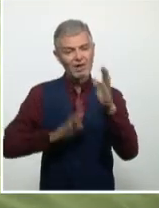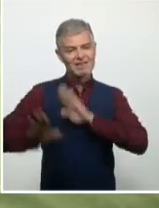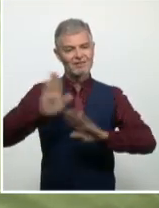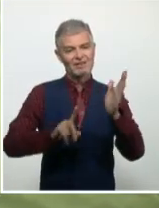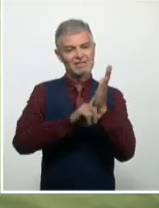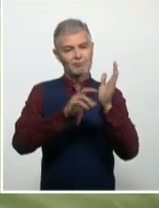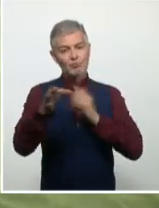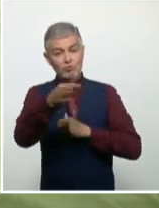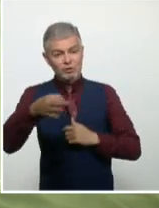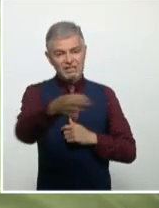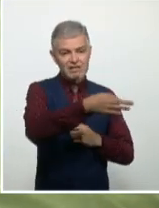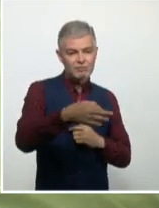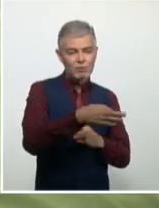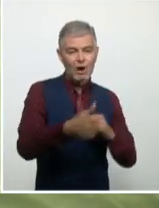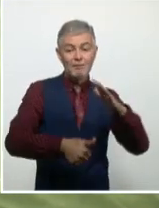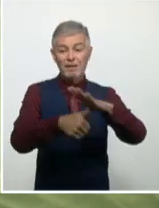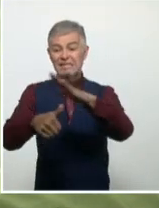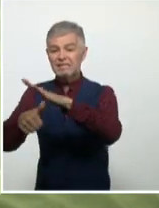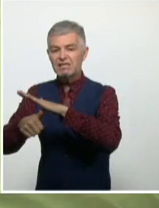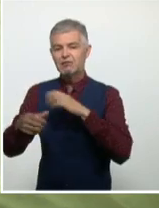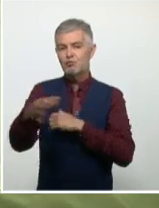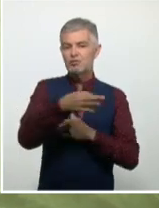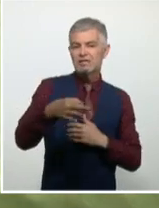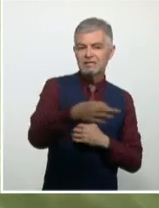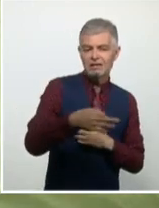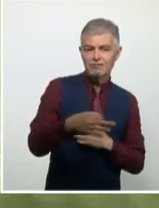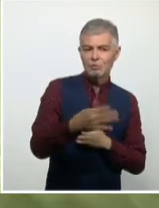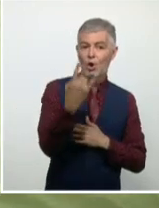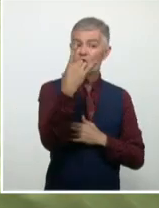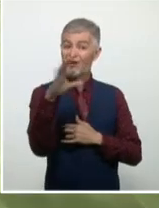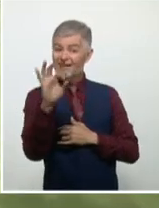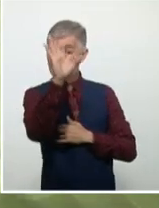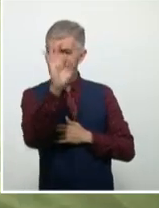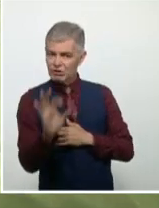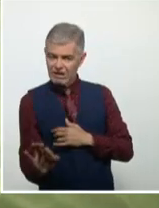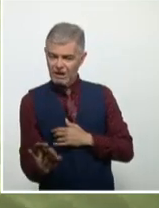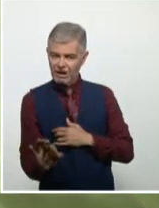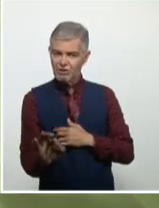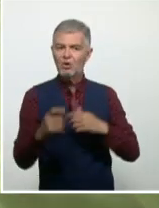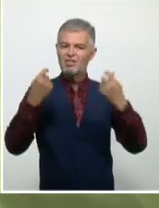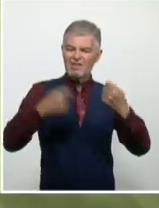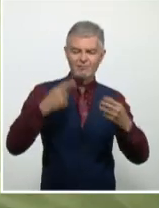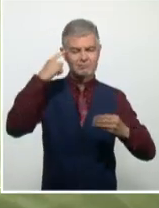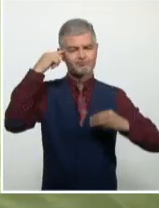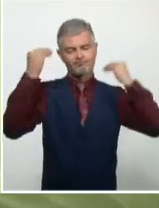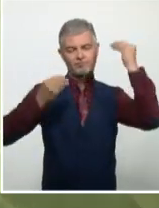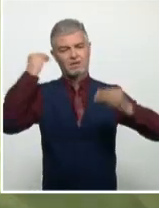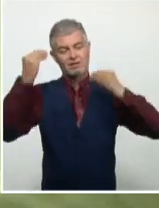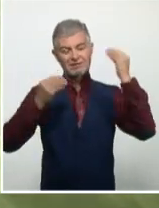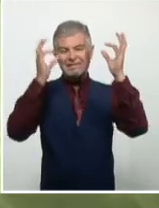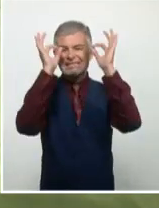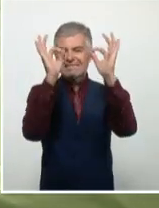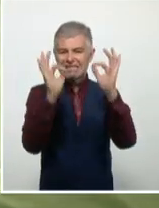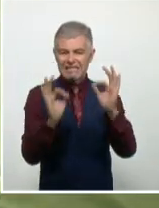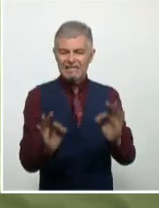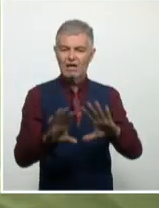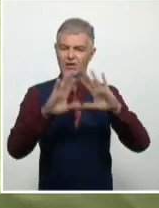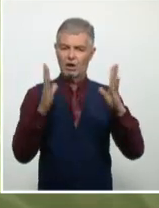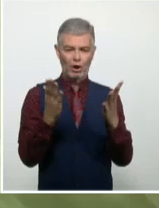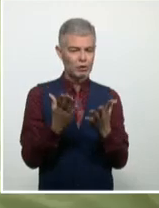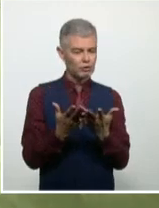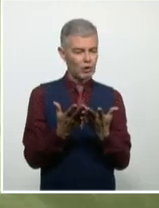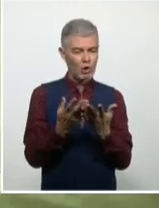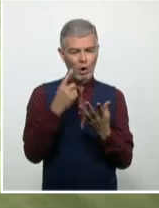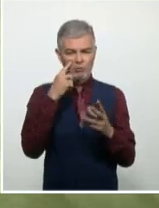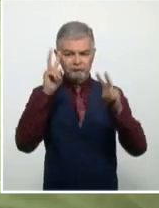hemos dicho a nuestro presidente y a las estructuras del municipio que el 90% del análisis lo concentren en hacer una evaluación exhaustiva de la pesquisa a